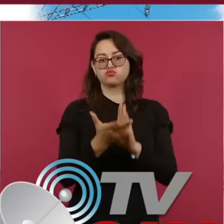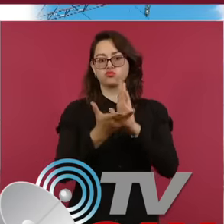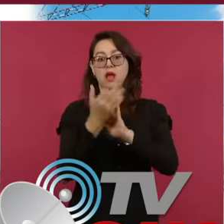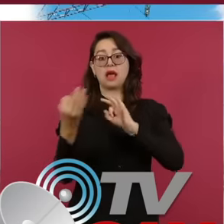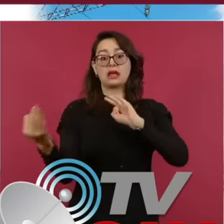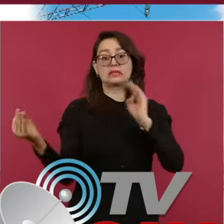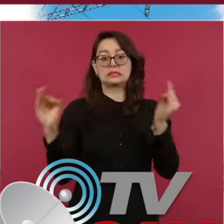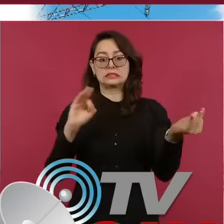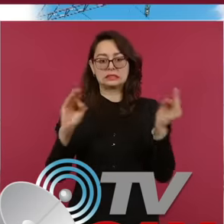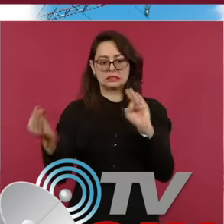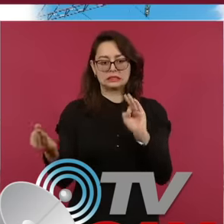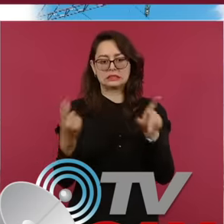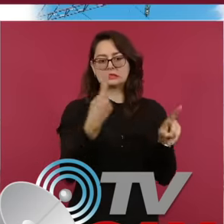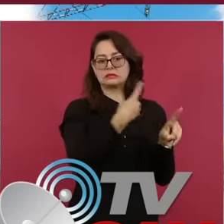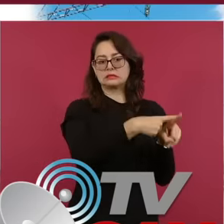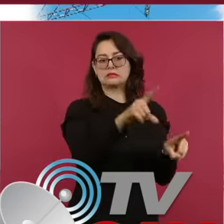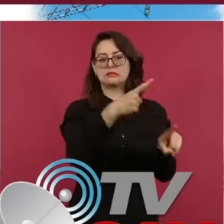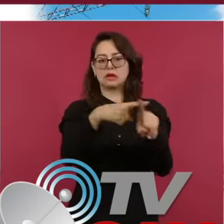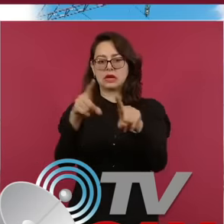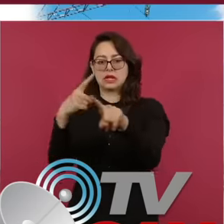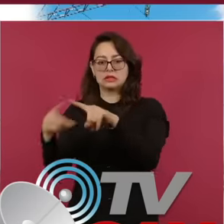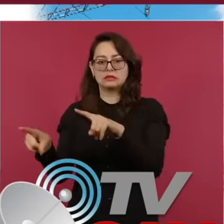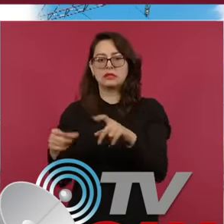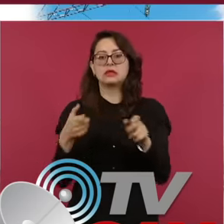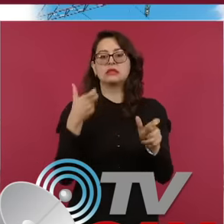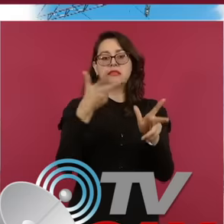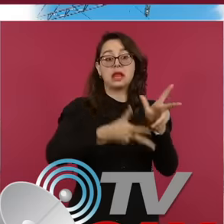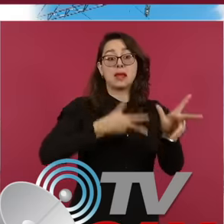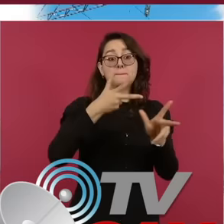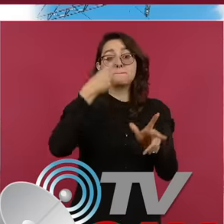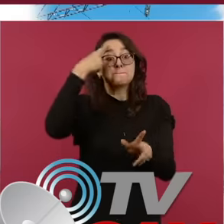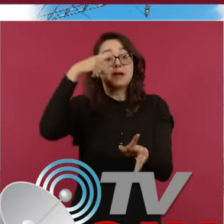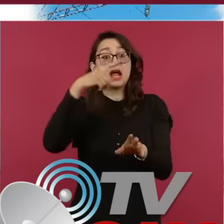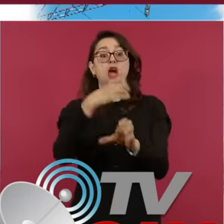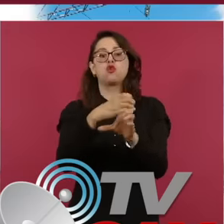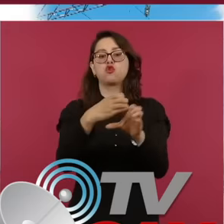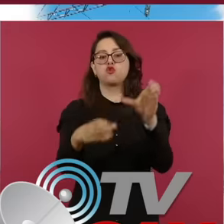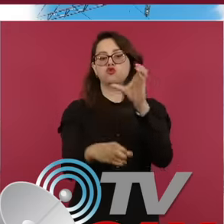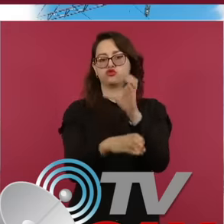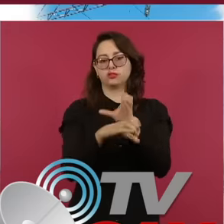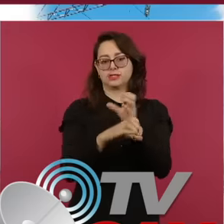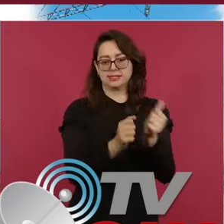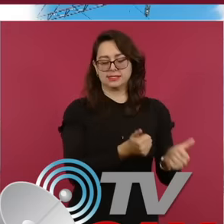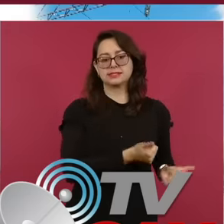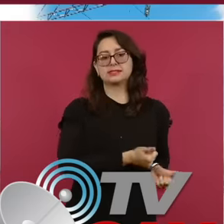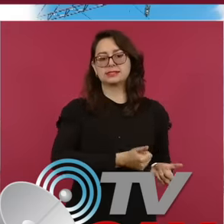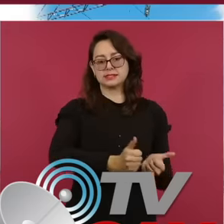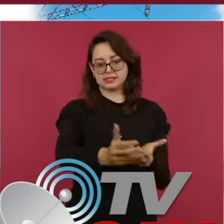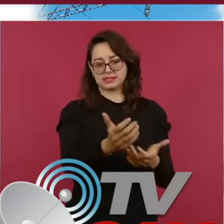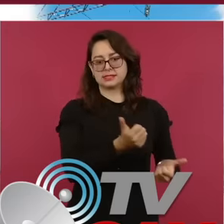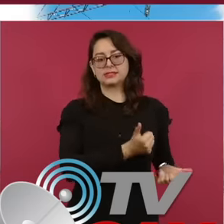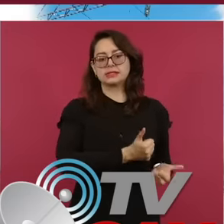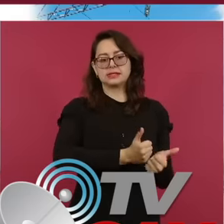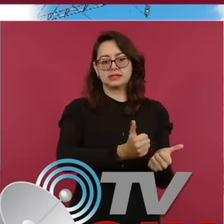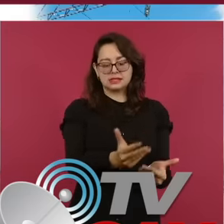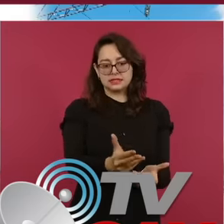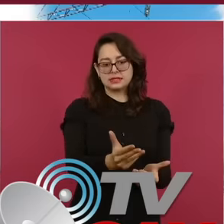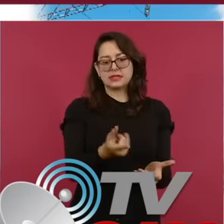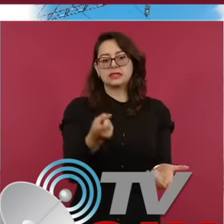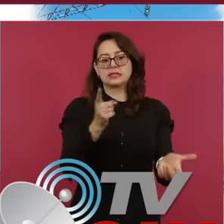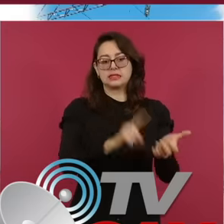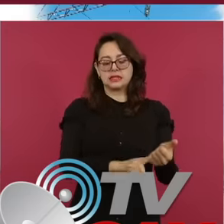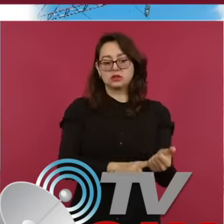instalaciones de carga. Esas instalaciones de carga en este tramo incluye